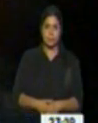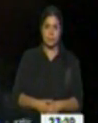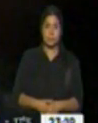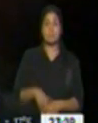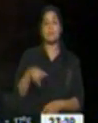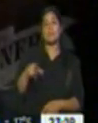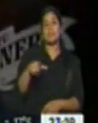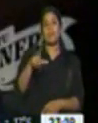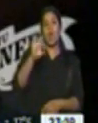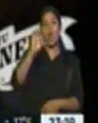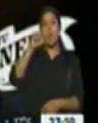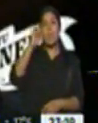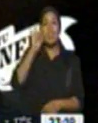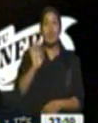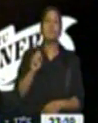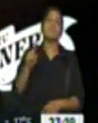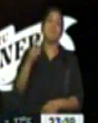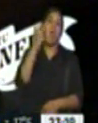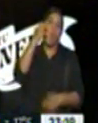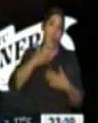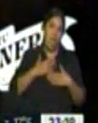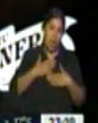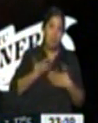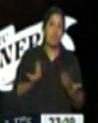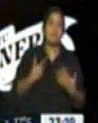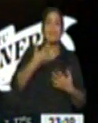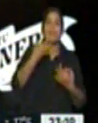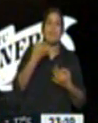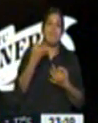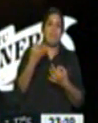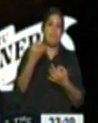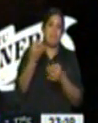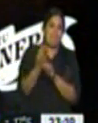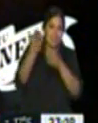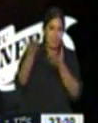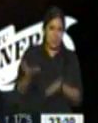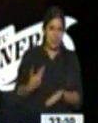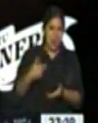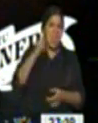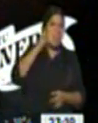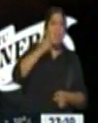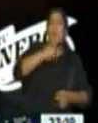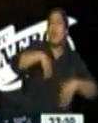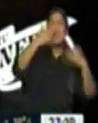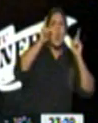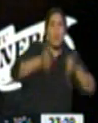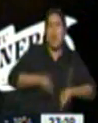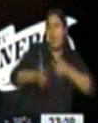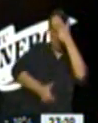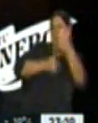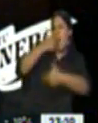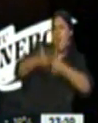Alberto Olmedo, mi abuelo, fue un artista que supo hacer reír a público de todas las edades, un ídolo de la